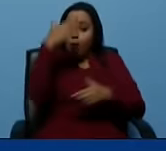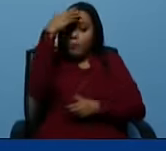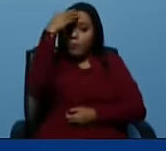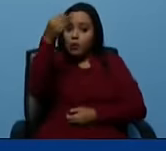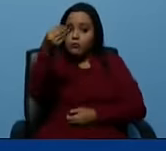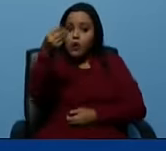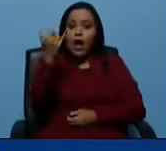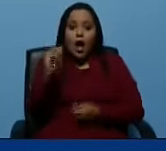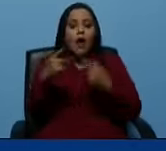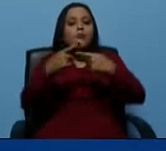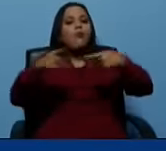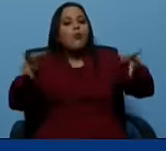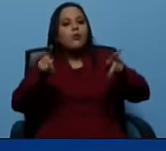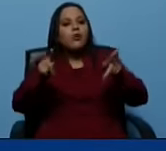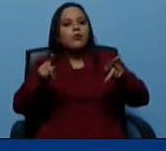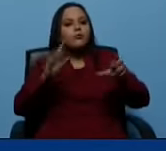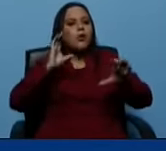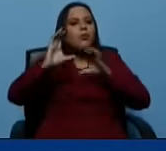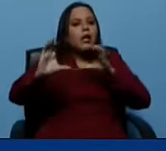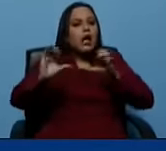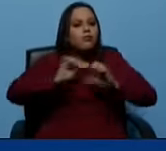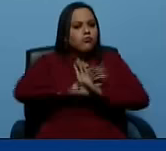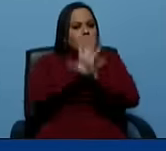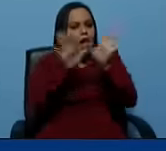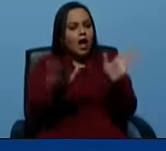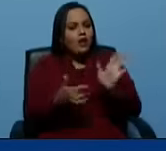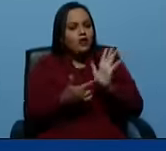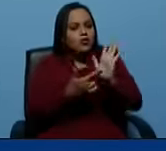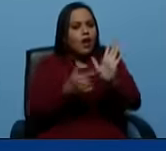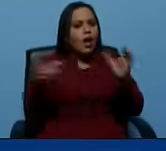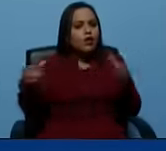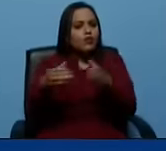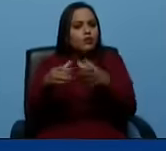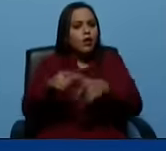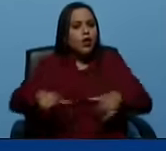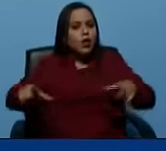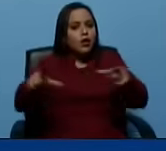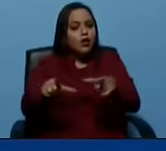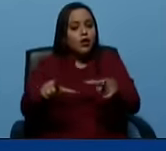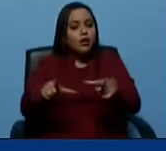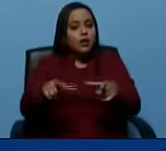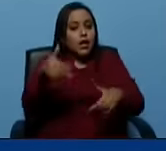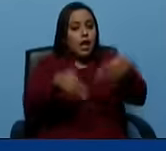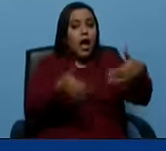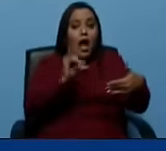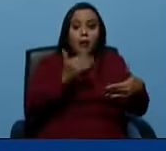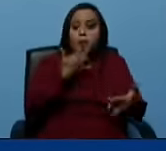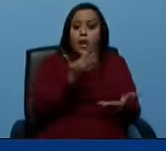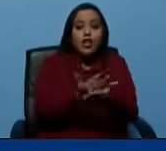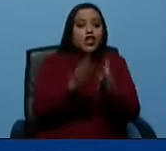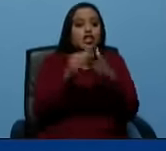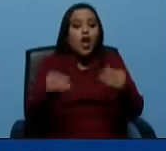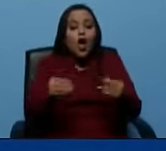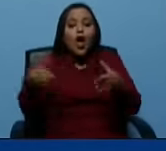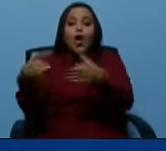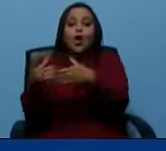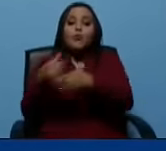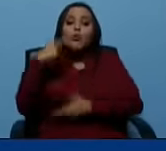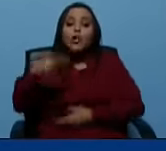Era público, notorio y comunicacional que la Sala Electoral iba a pedir a todos los partidos políticos todos los